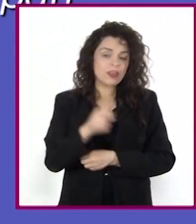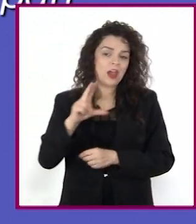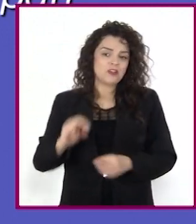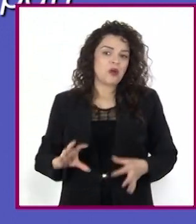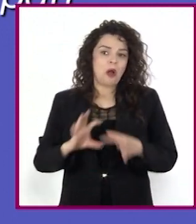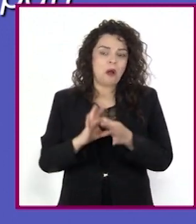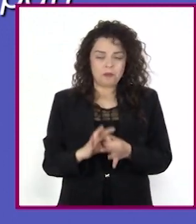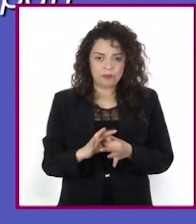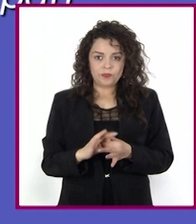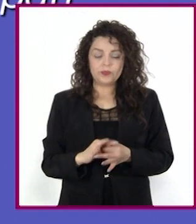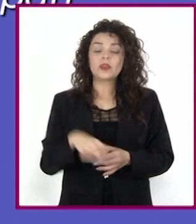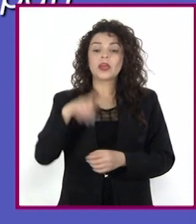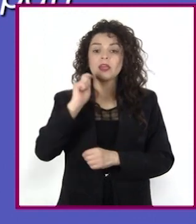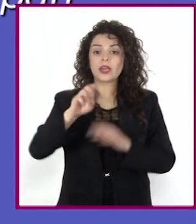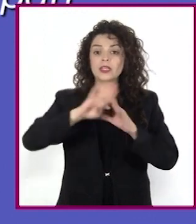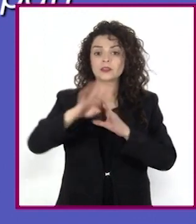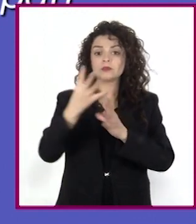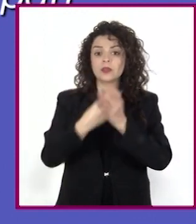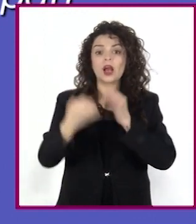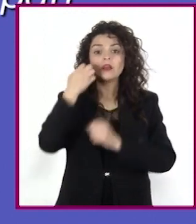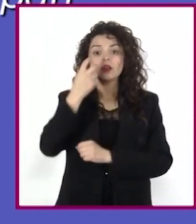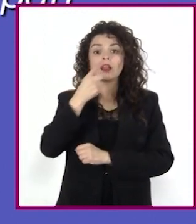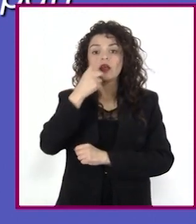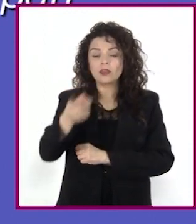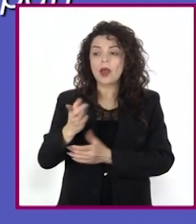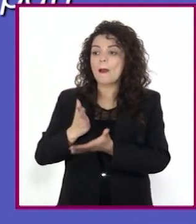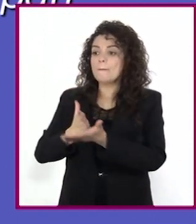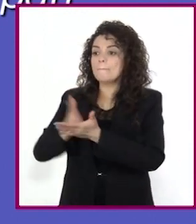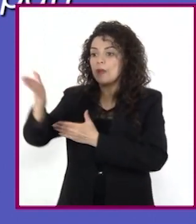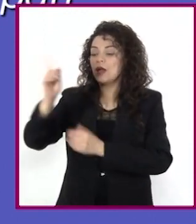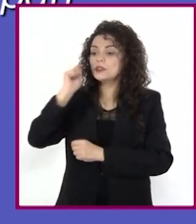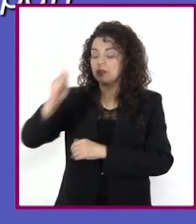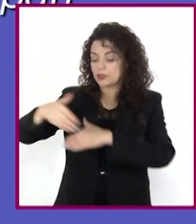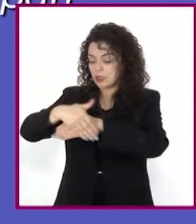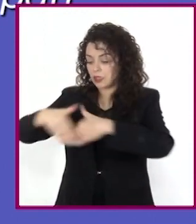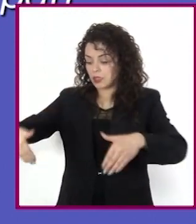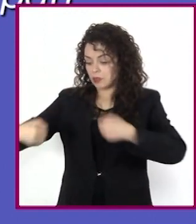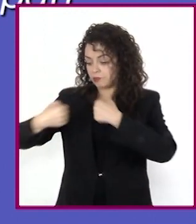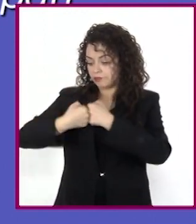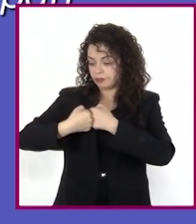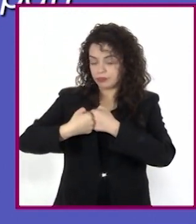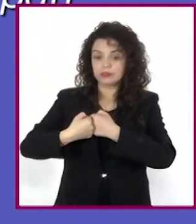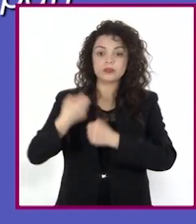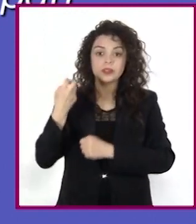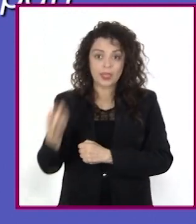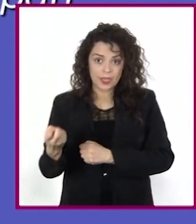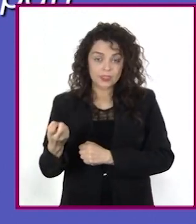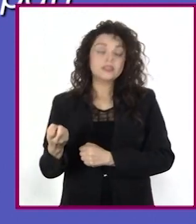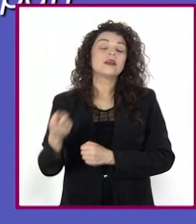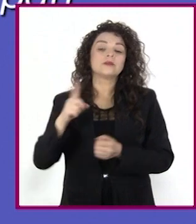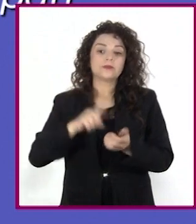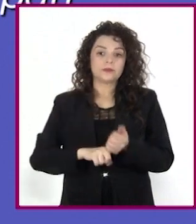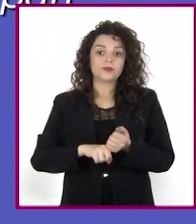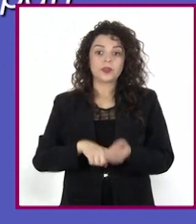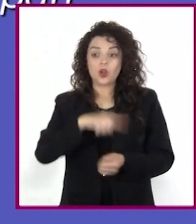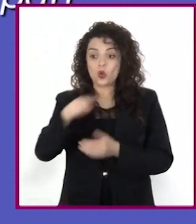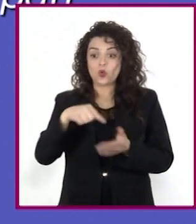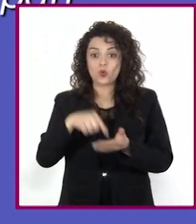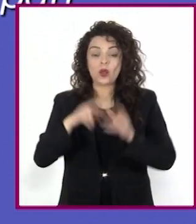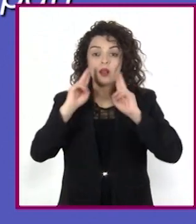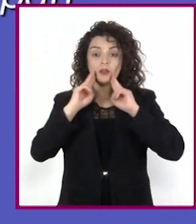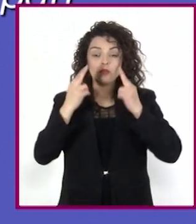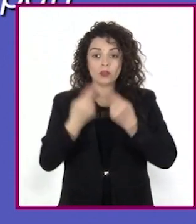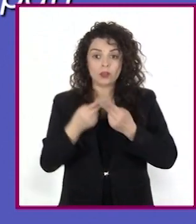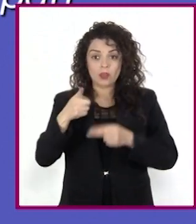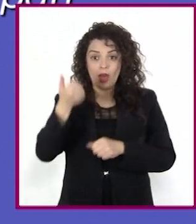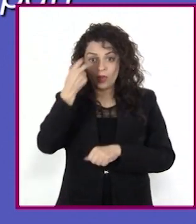exige el cruce de alguna delimitación administrativa. Por ello, se excluyen los traslados de residencia dentro de la misma unidad